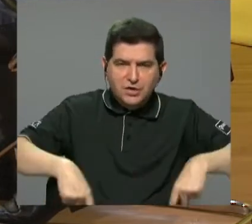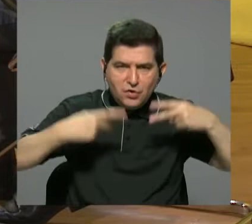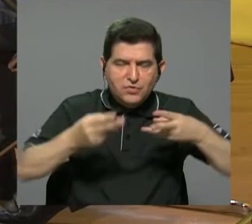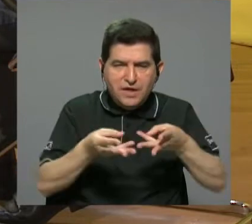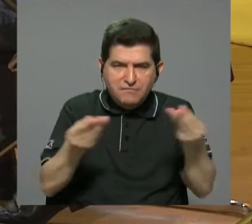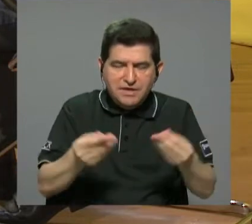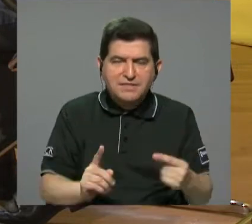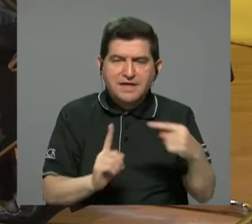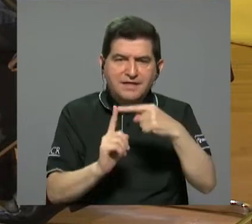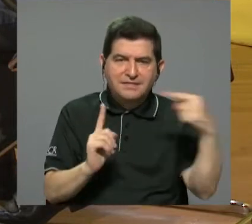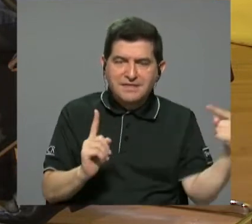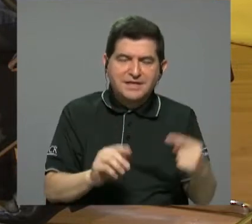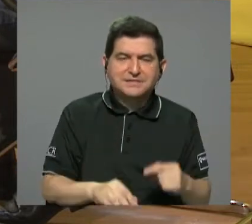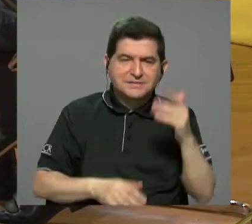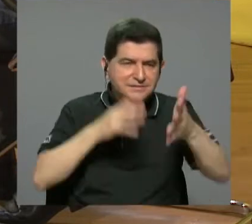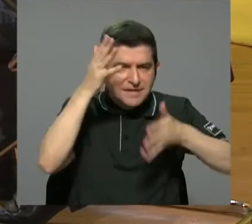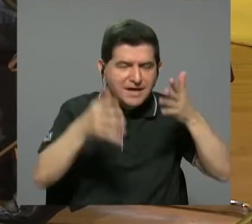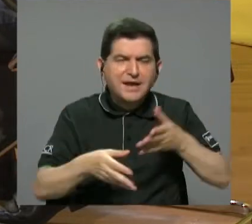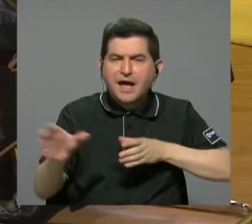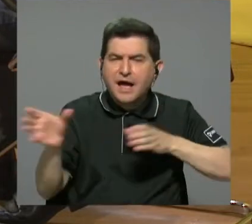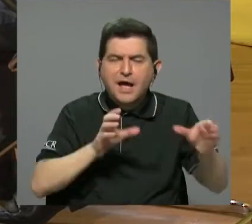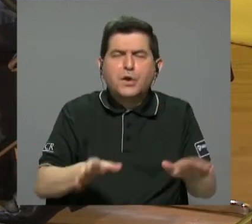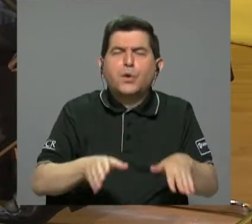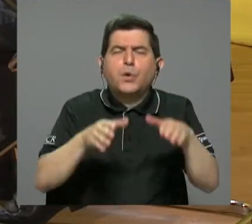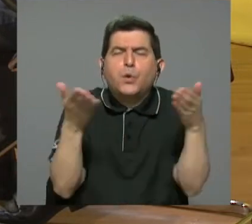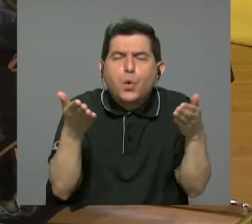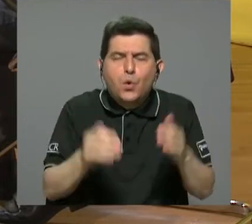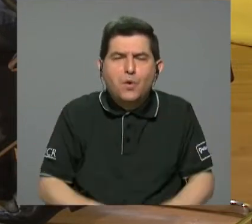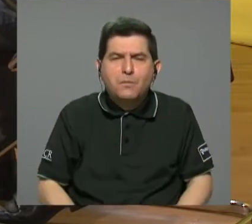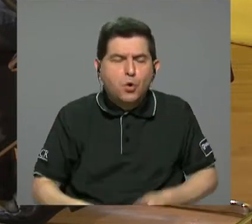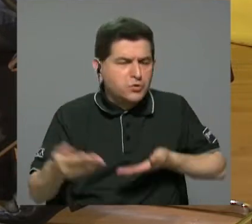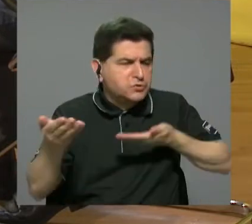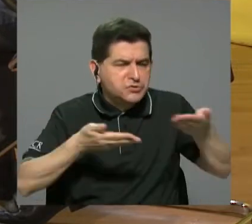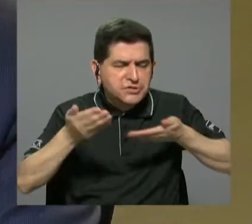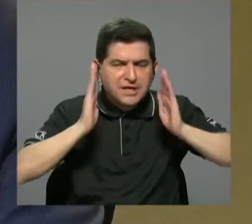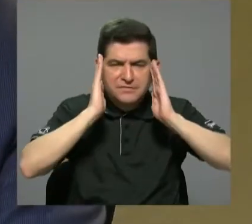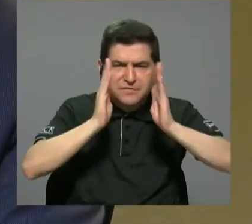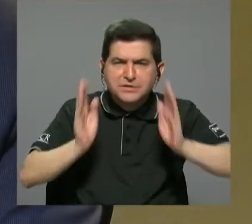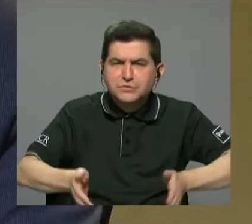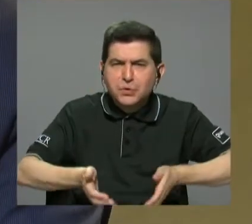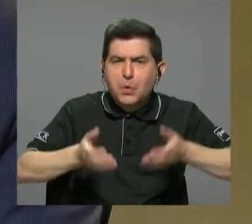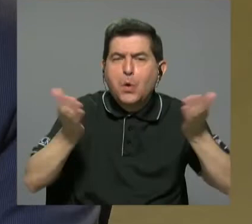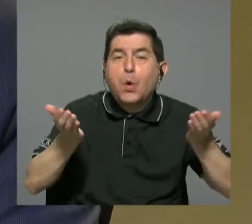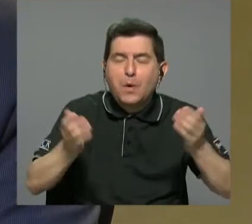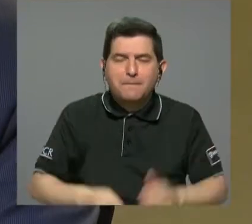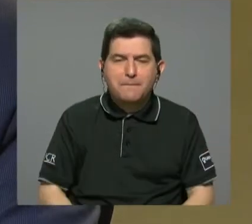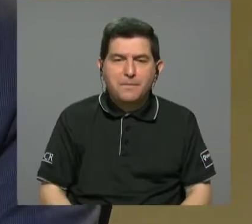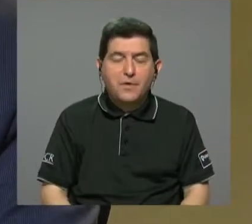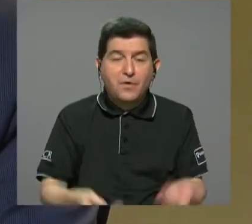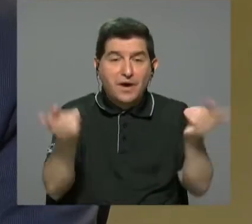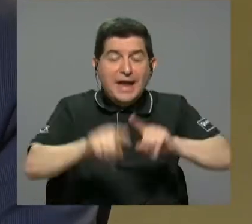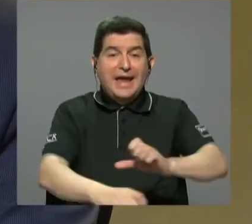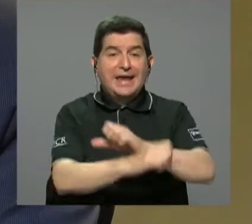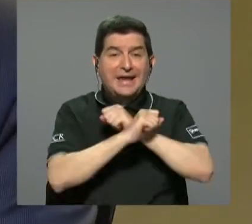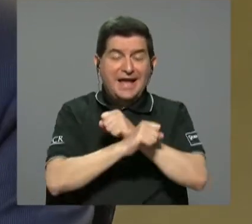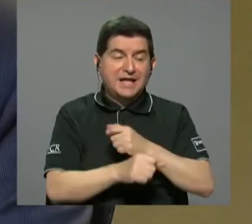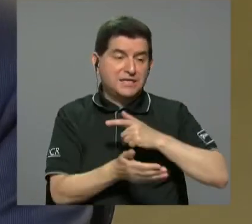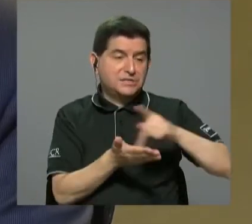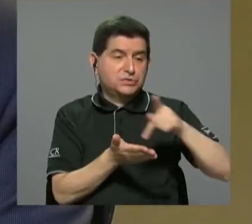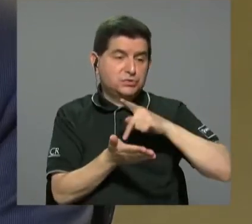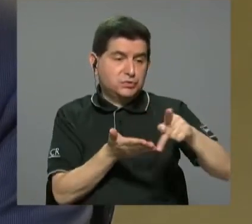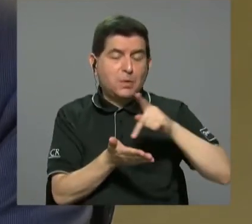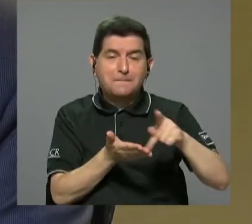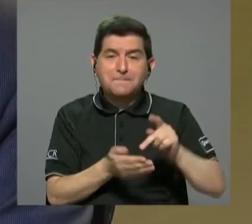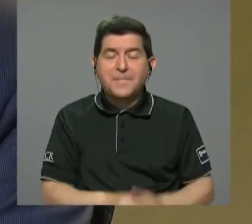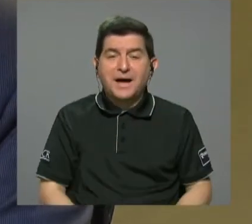un producto, cómo se comercializa, cómo se le da servicio y se atiende, cómo se le da, en casos seguros, pago a sus